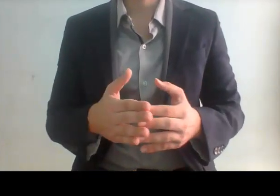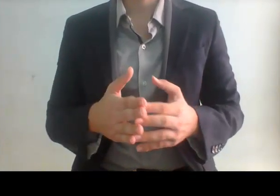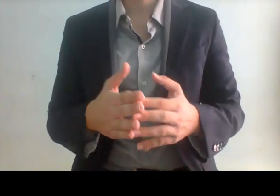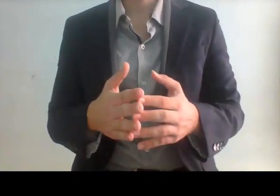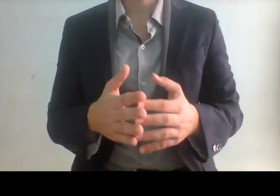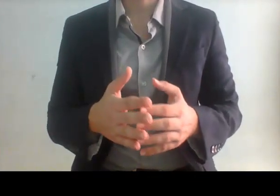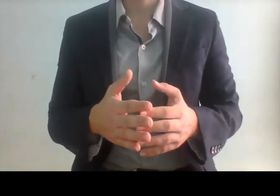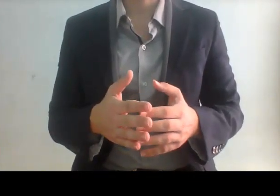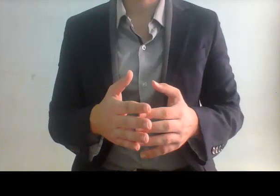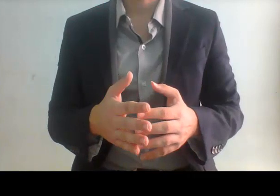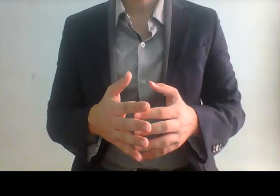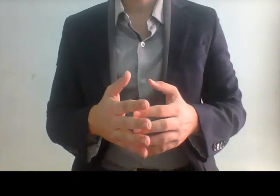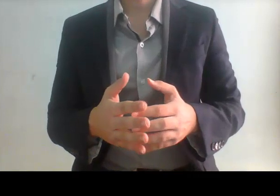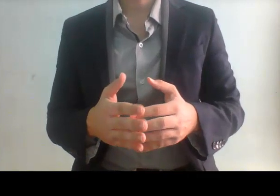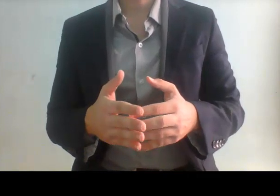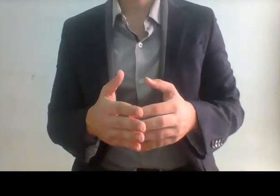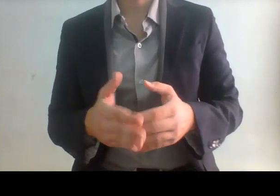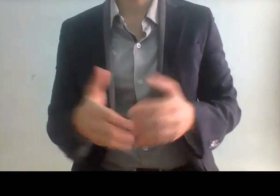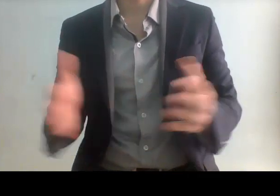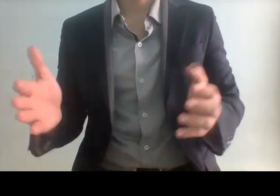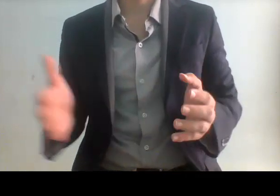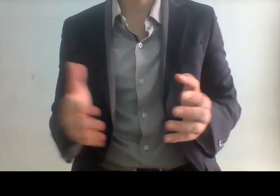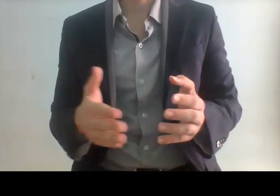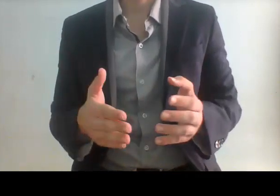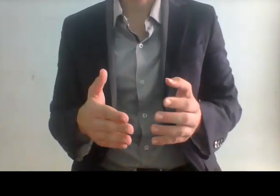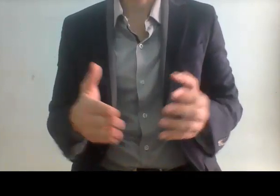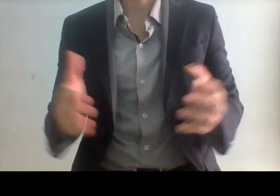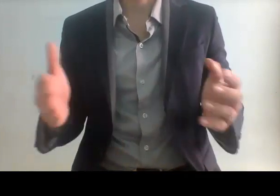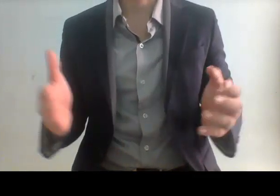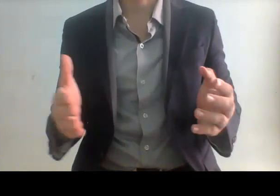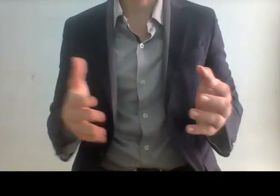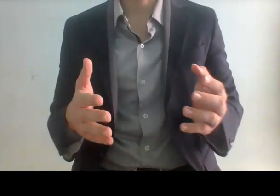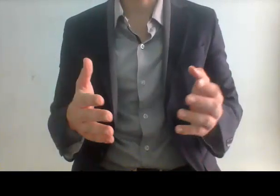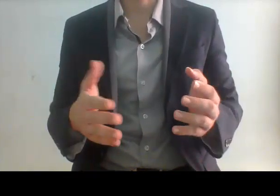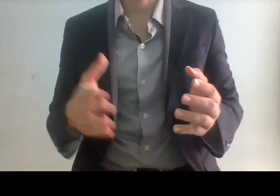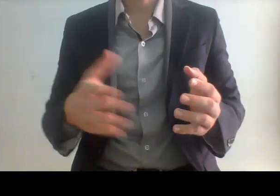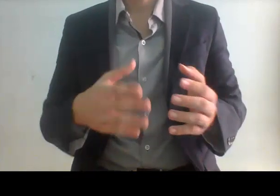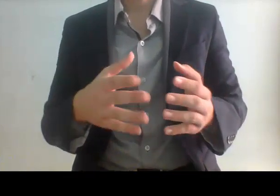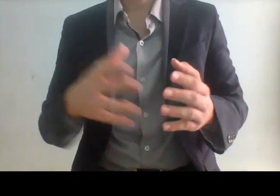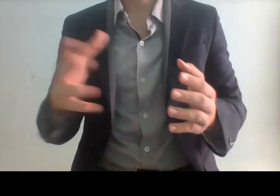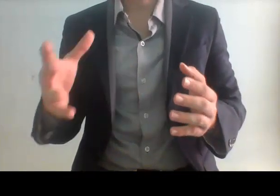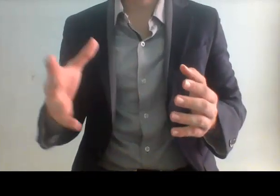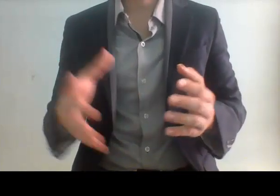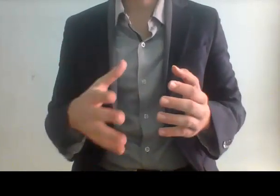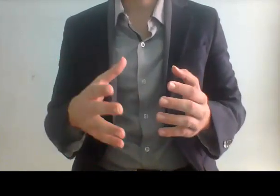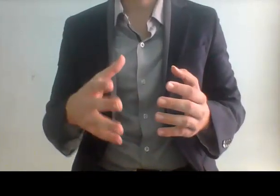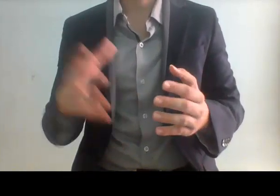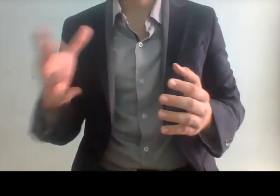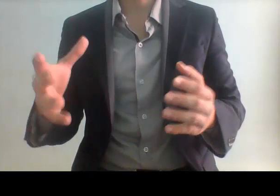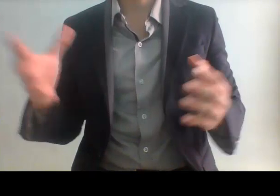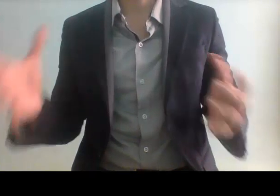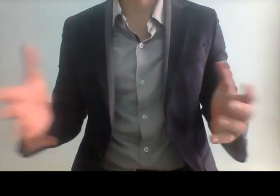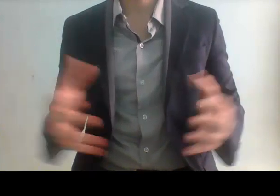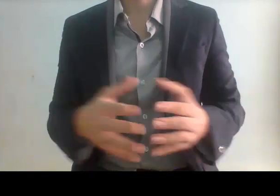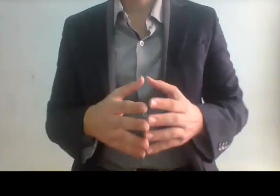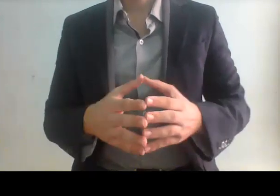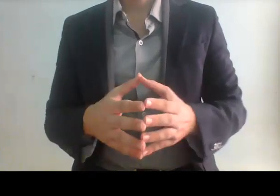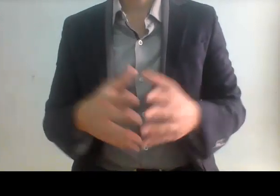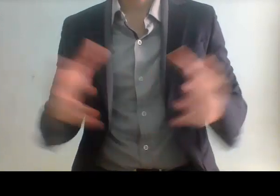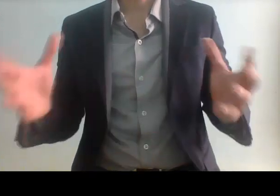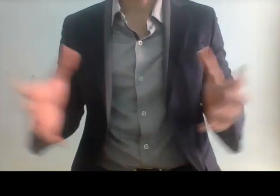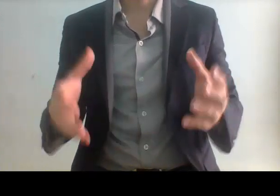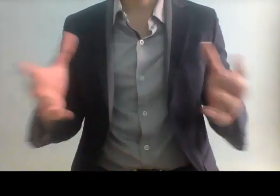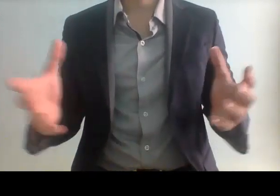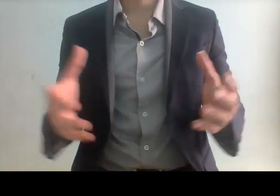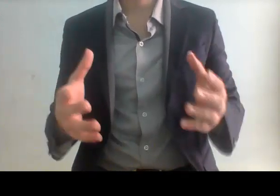tienen básicamente presuntos desvíos por cerca de casi bueno, 2.300 millones de pesos,